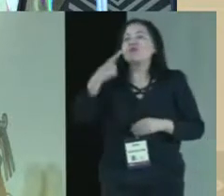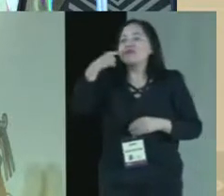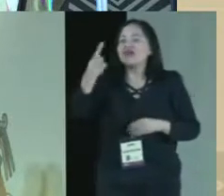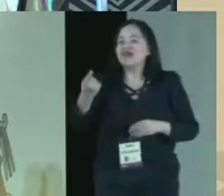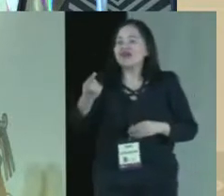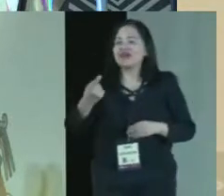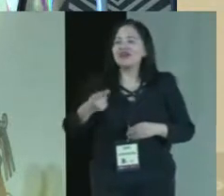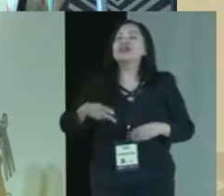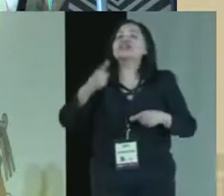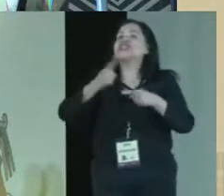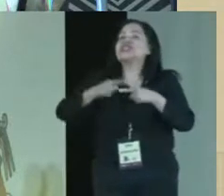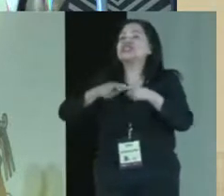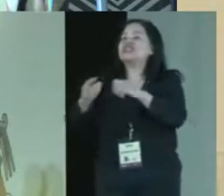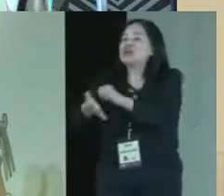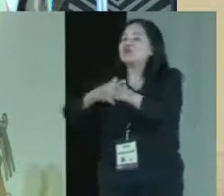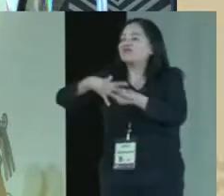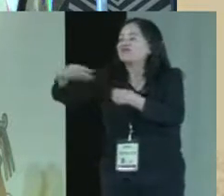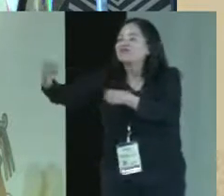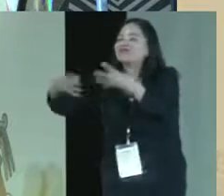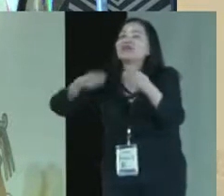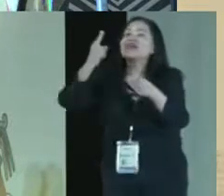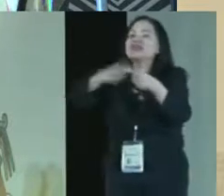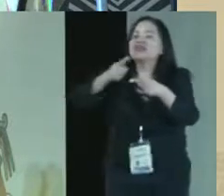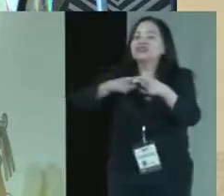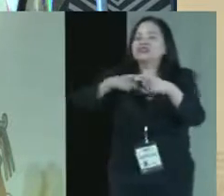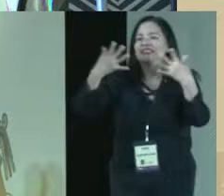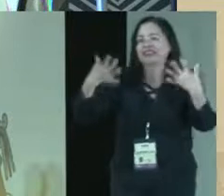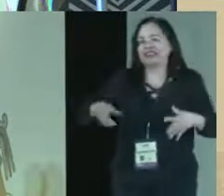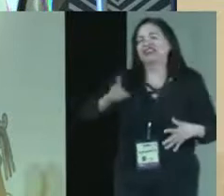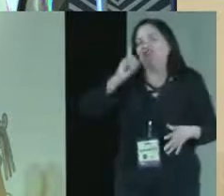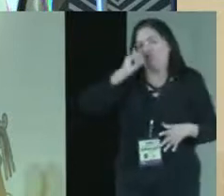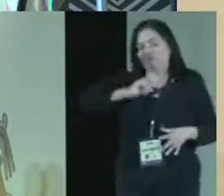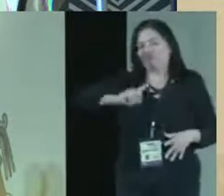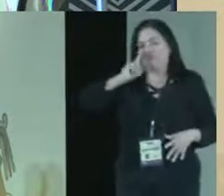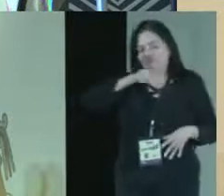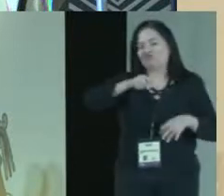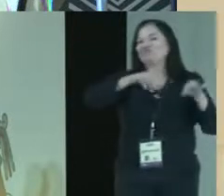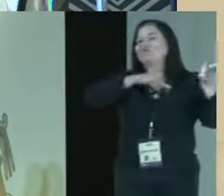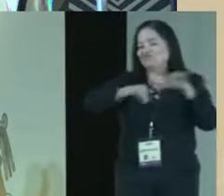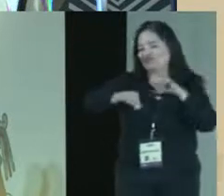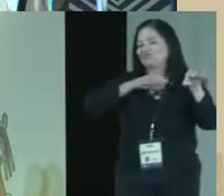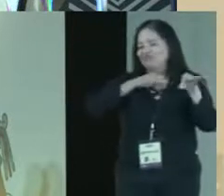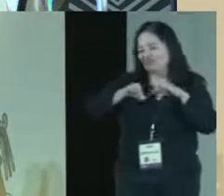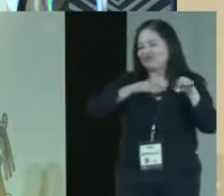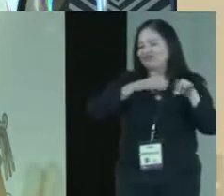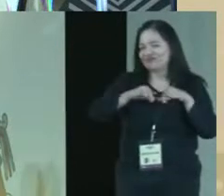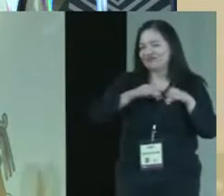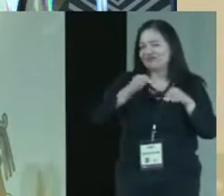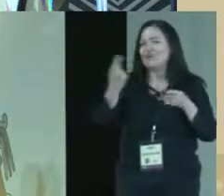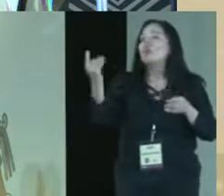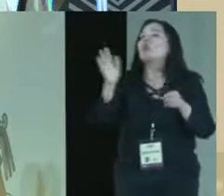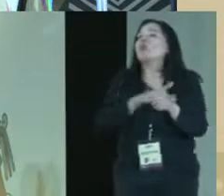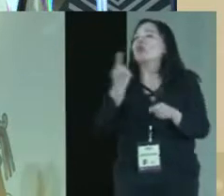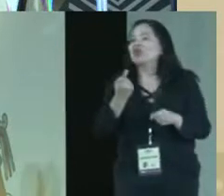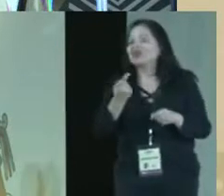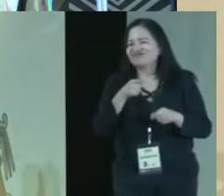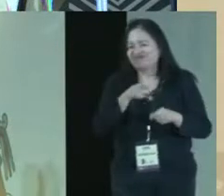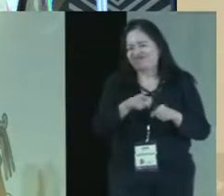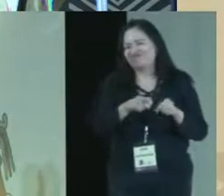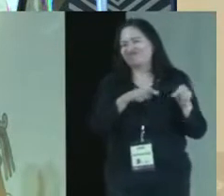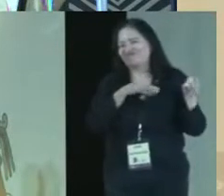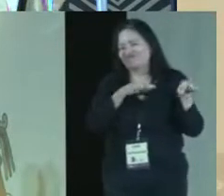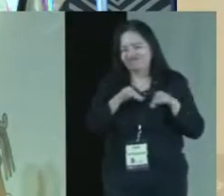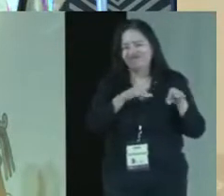más fuerte de la pandemia la ha tenido la mujer de la clase trabajadora, y que es la que padece todos